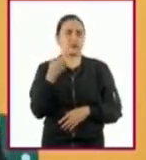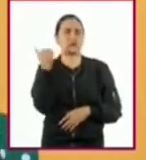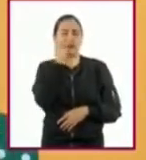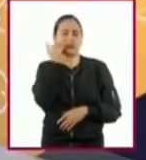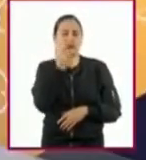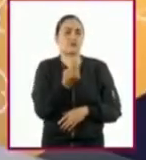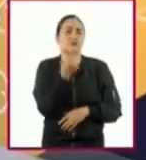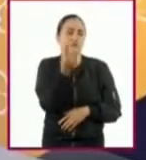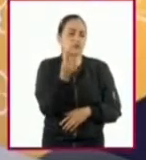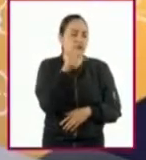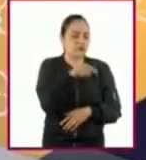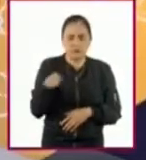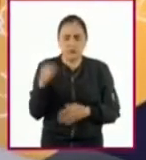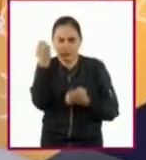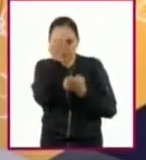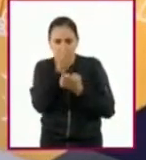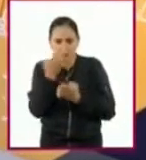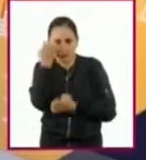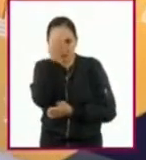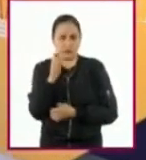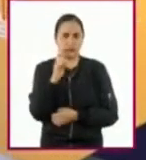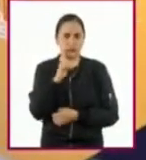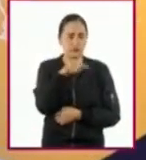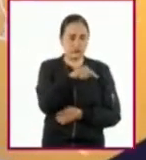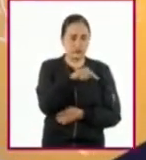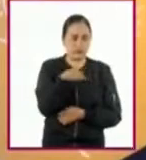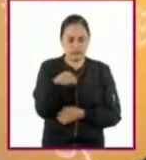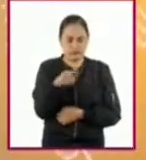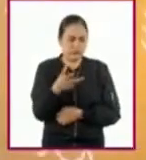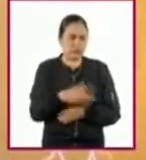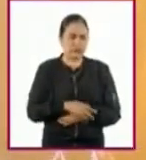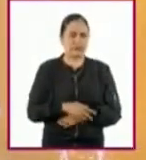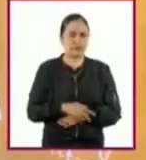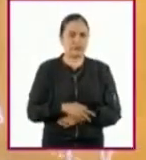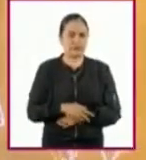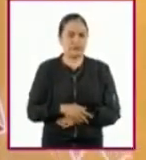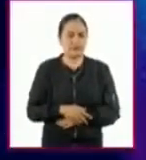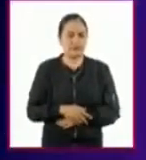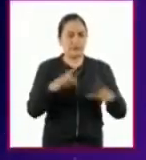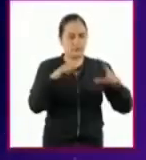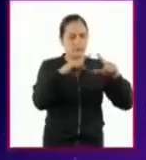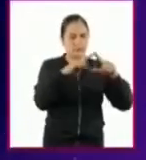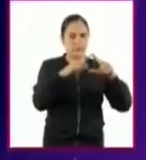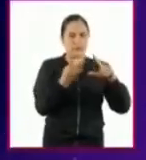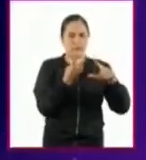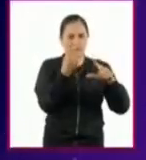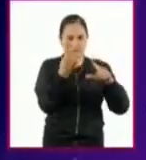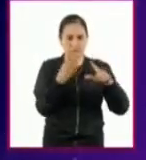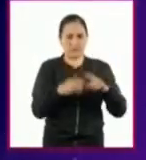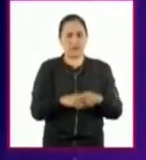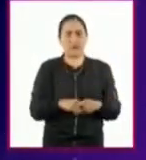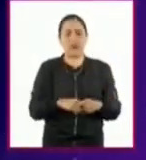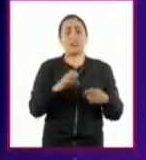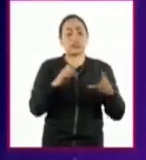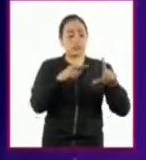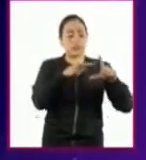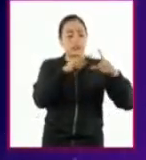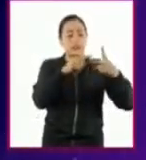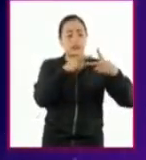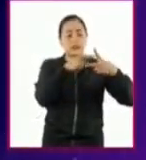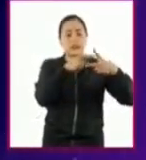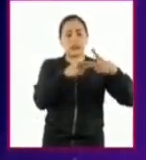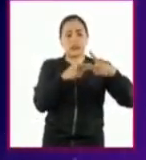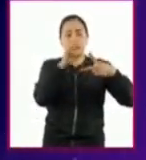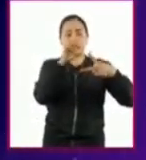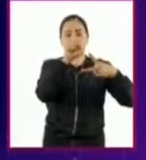estudiantes. Ellos trazaron un triángulo considerando la siguiente información. Un ángulo de 60 grados y un